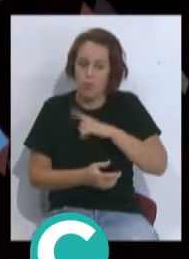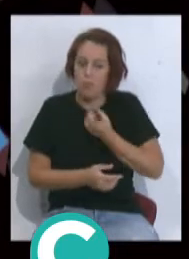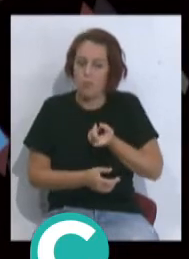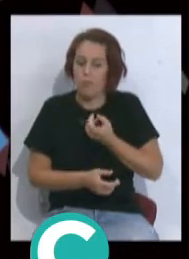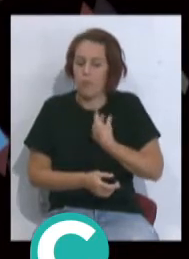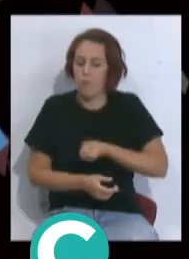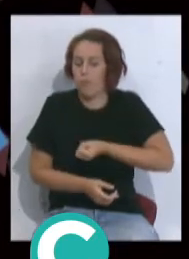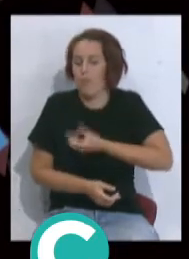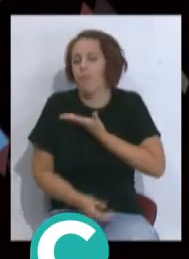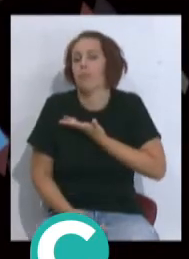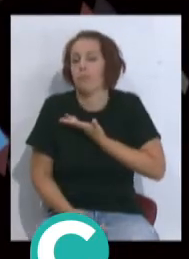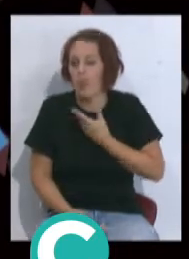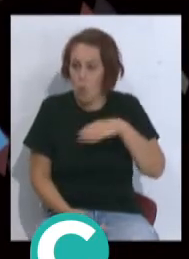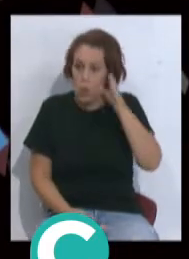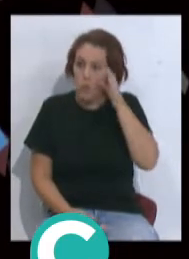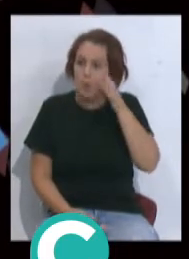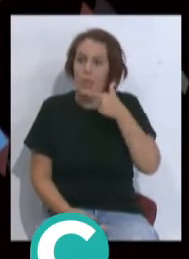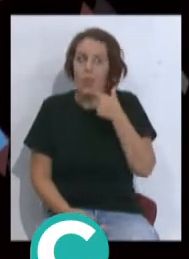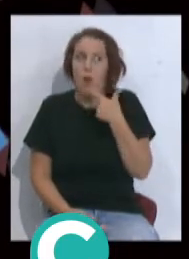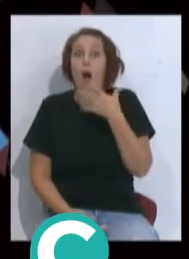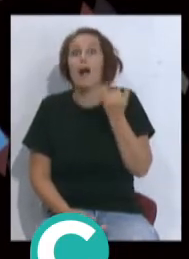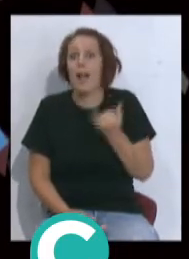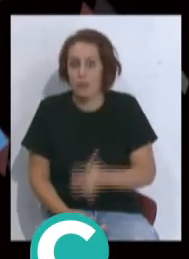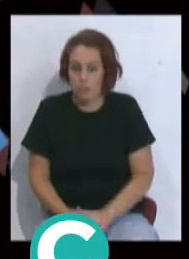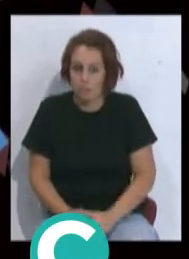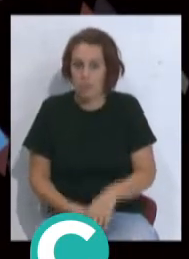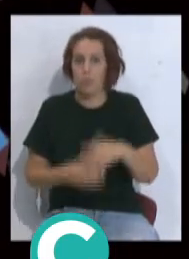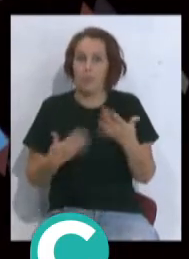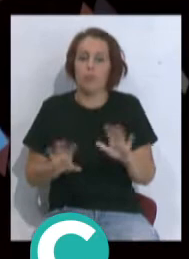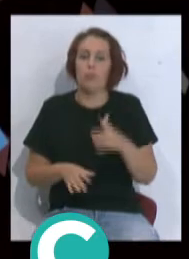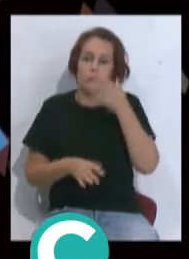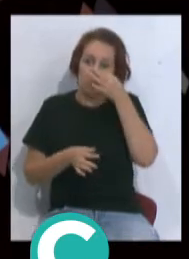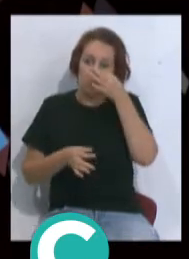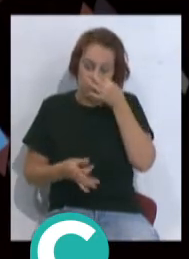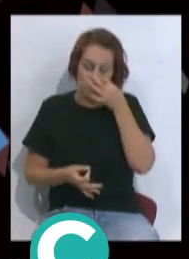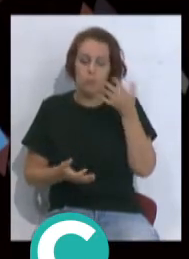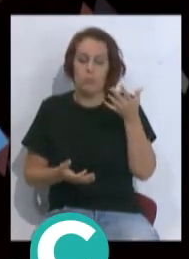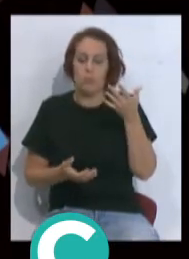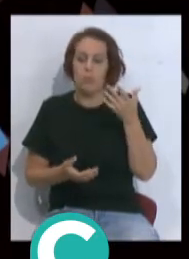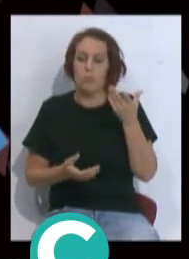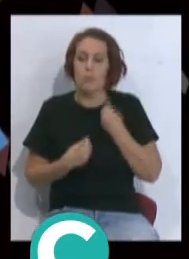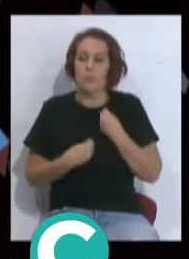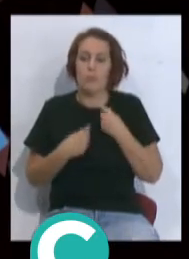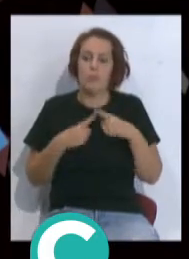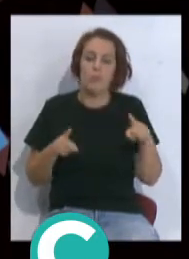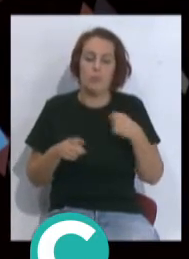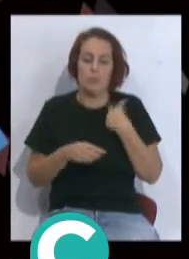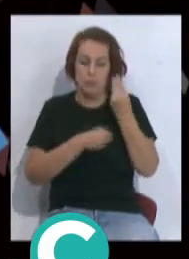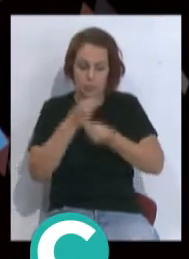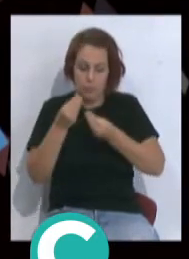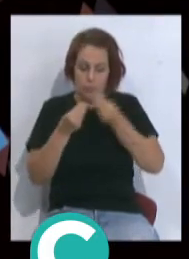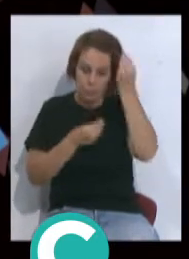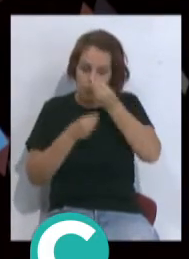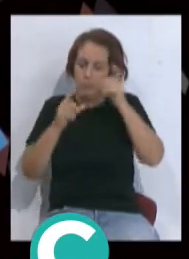grandes picados y te escuchamos y digo, ojalá, ¿no? Que es lo que queremos. Pero realmente, viviéndolo también de otra manera... Pienso en empresas,